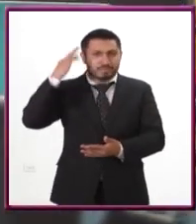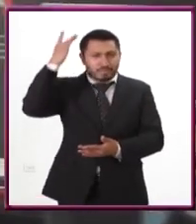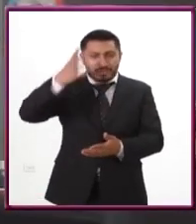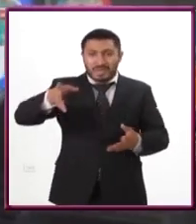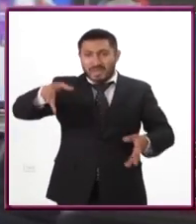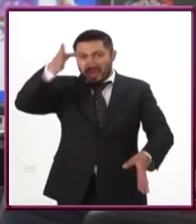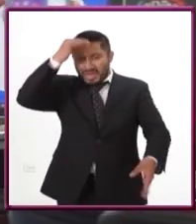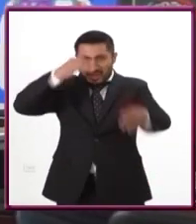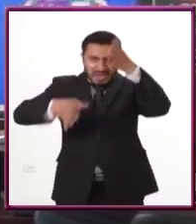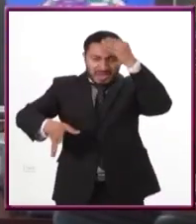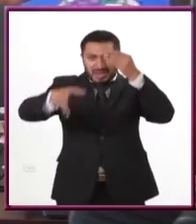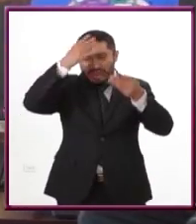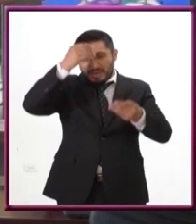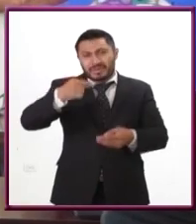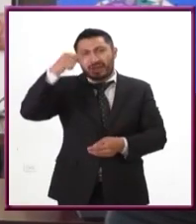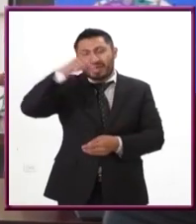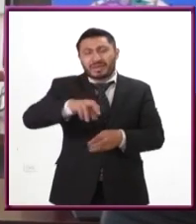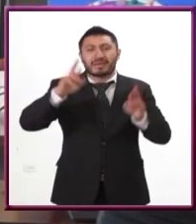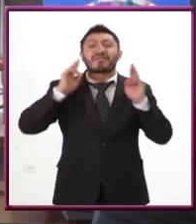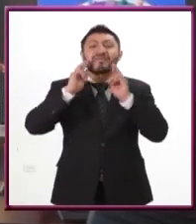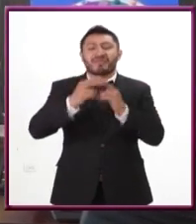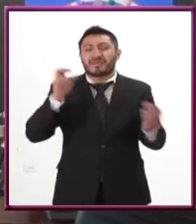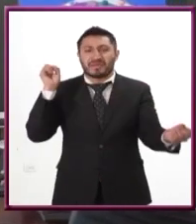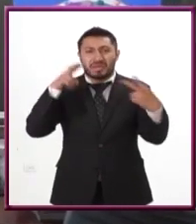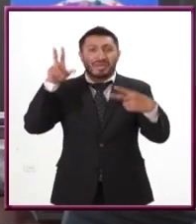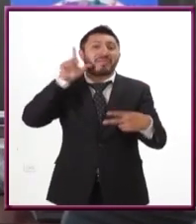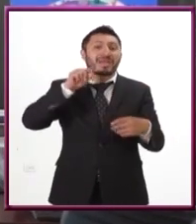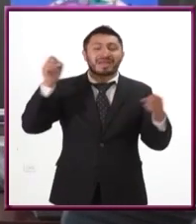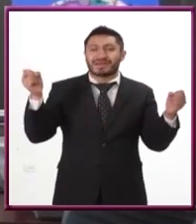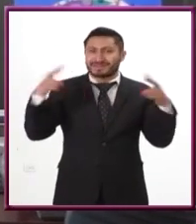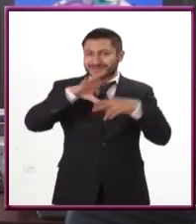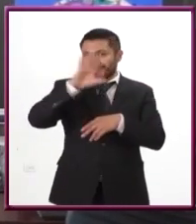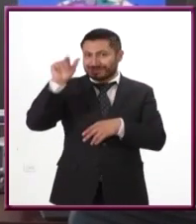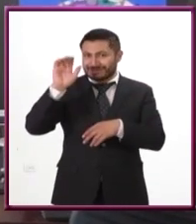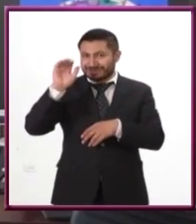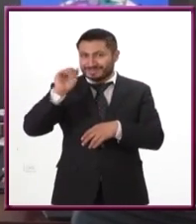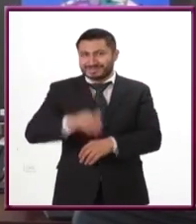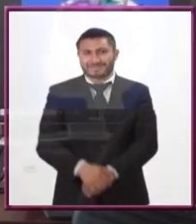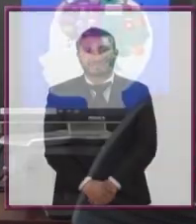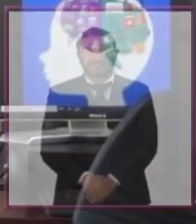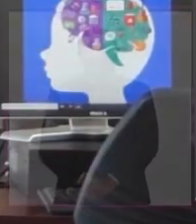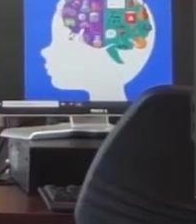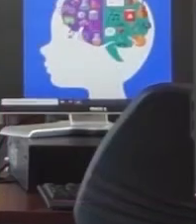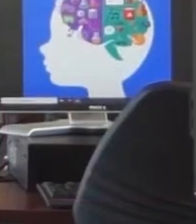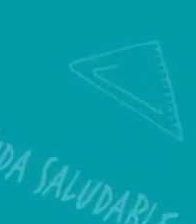reflexión y construcción de conocimiento. Aquí nos encontraremos mañana. Hasta pronto.